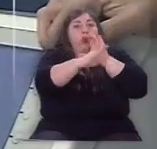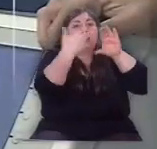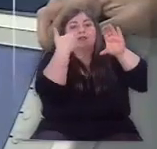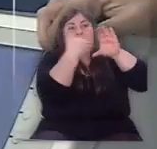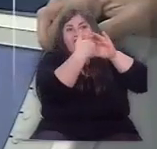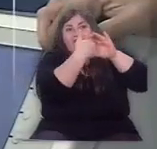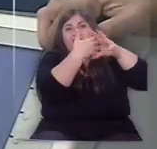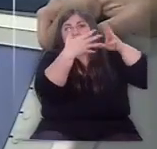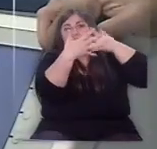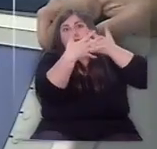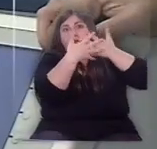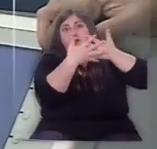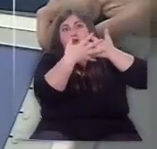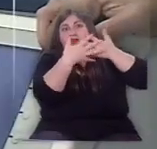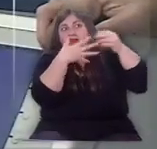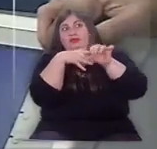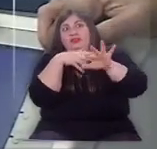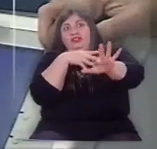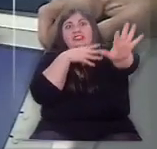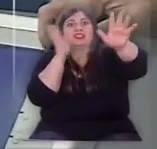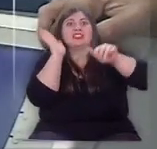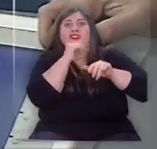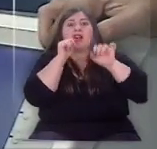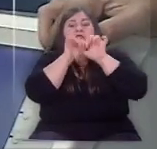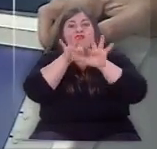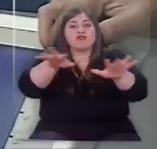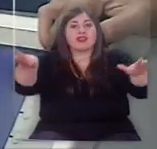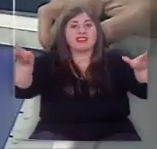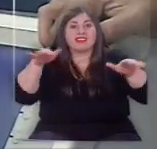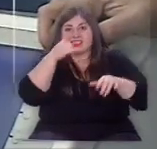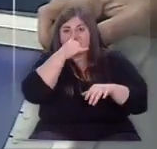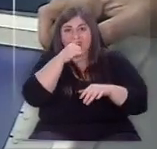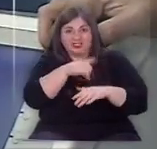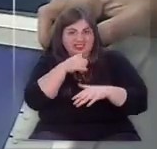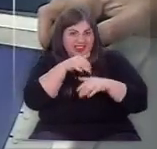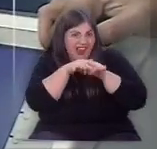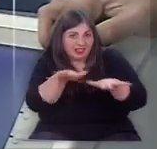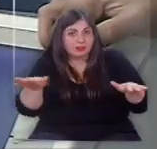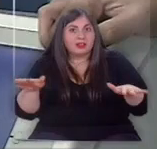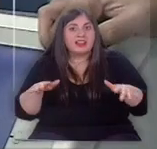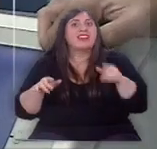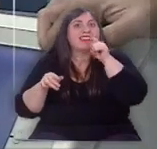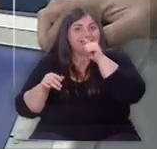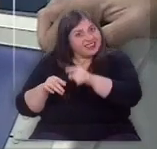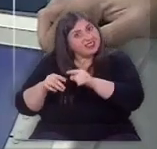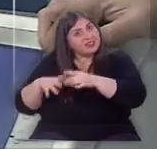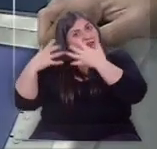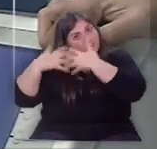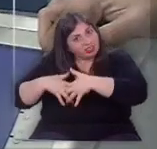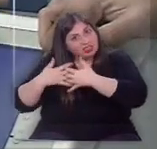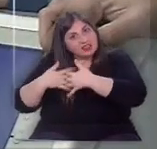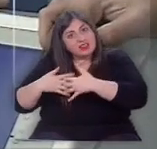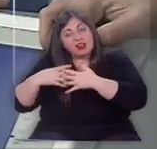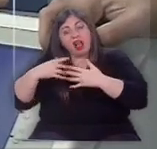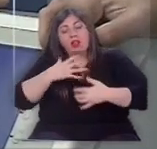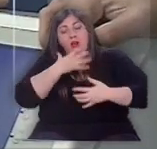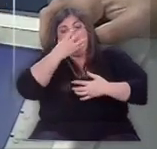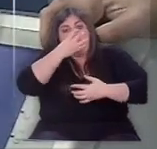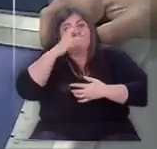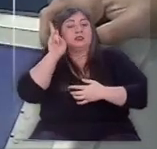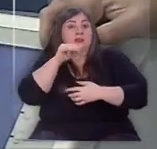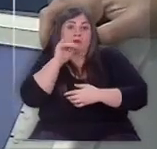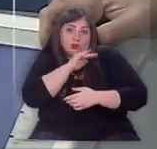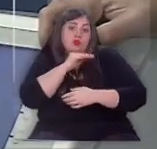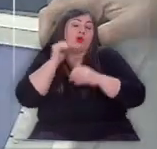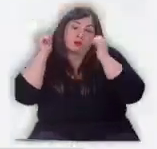al exterior, por lo tanto no hay aerosoles, y nuevamente este ventilador en desuso